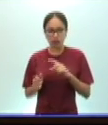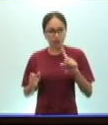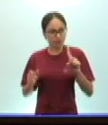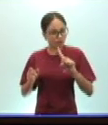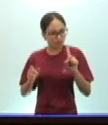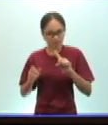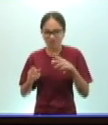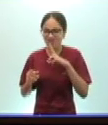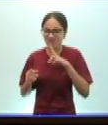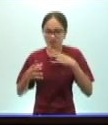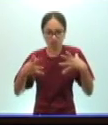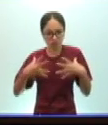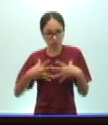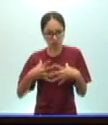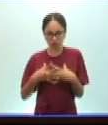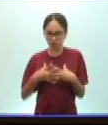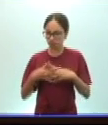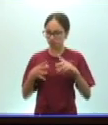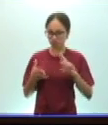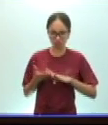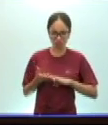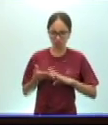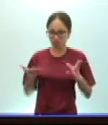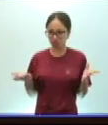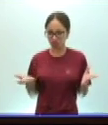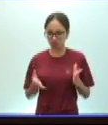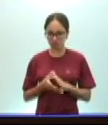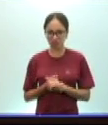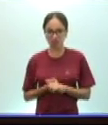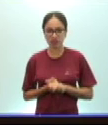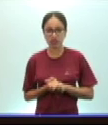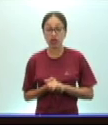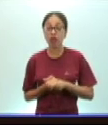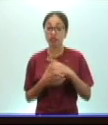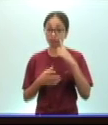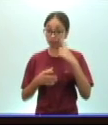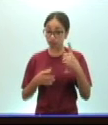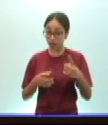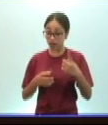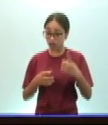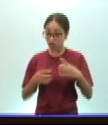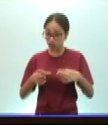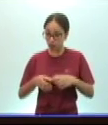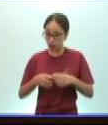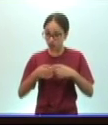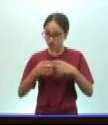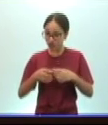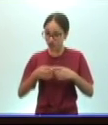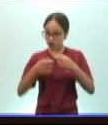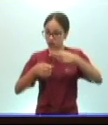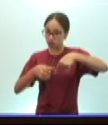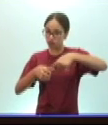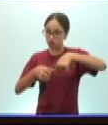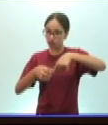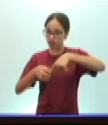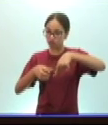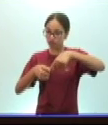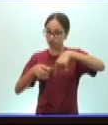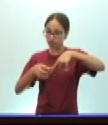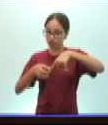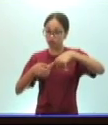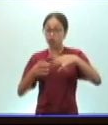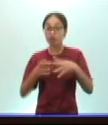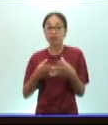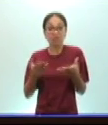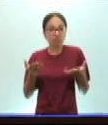líquido y que, como ustedes pudieron apreciar, una vez terminado de agitar, se deposita rápidamente en